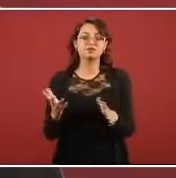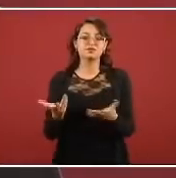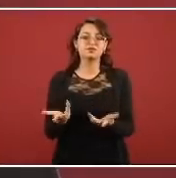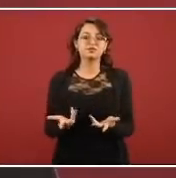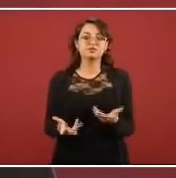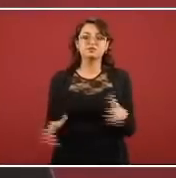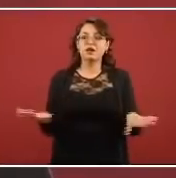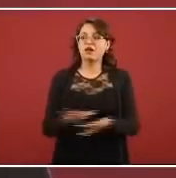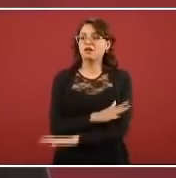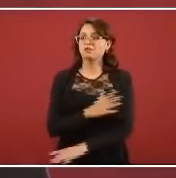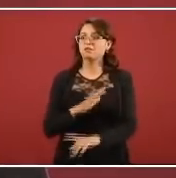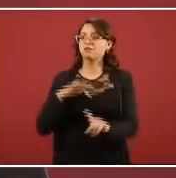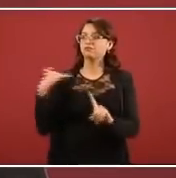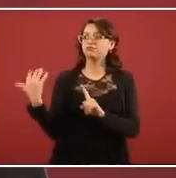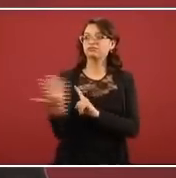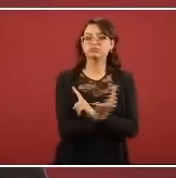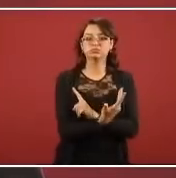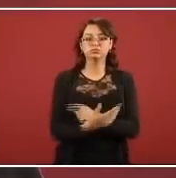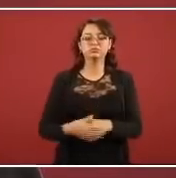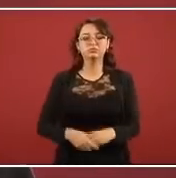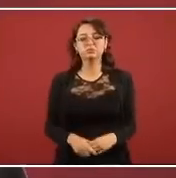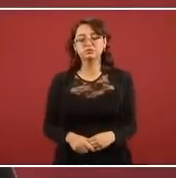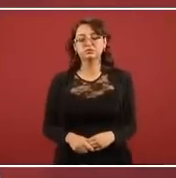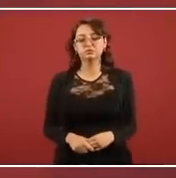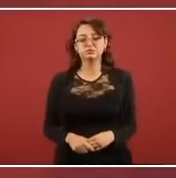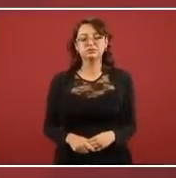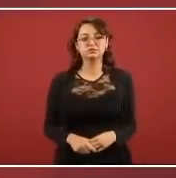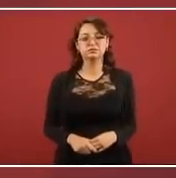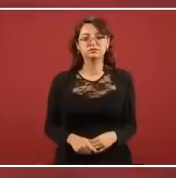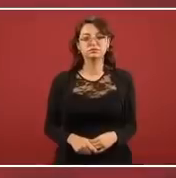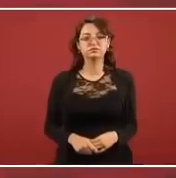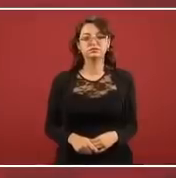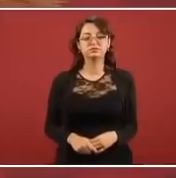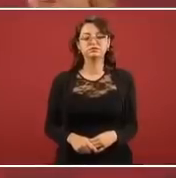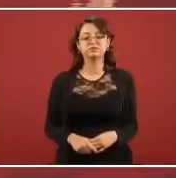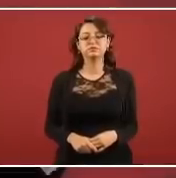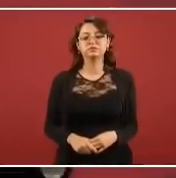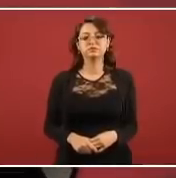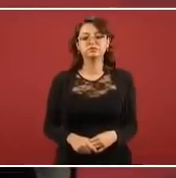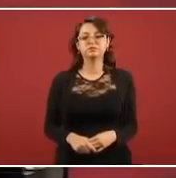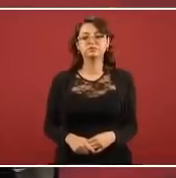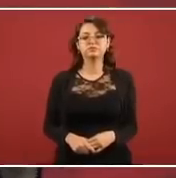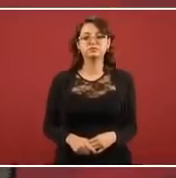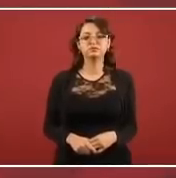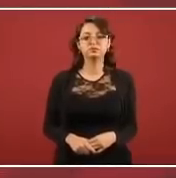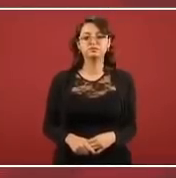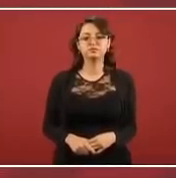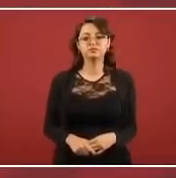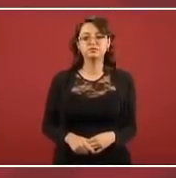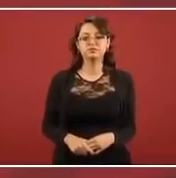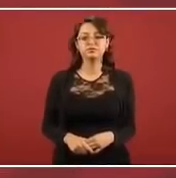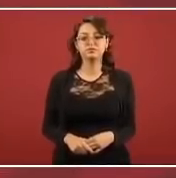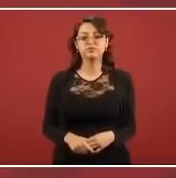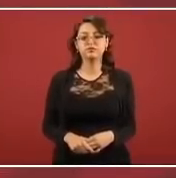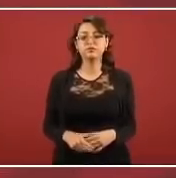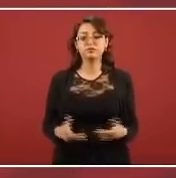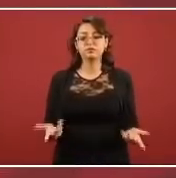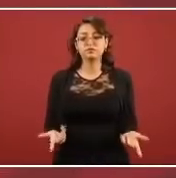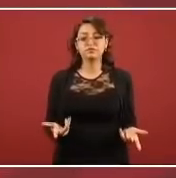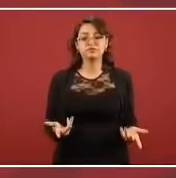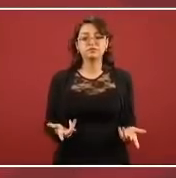las cosas. Luego, pues hay una